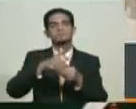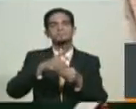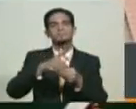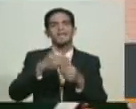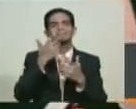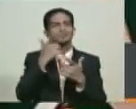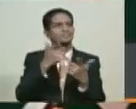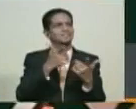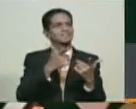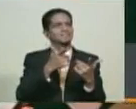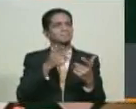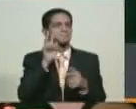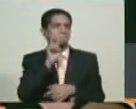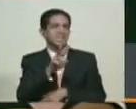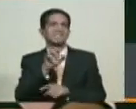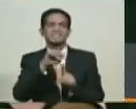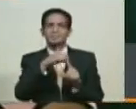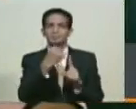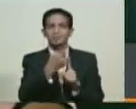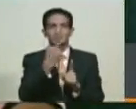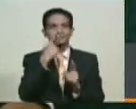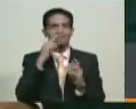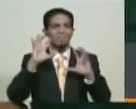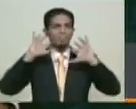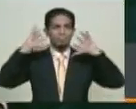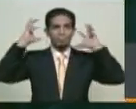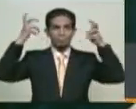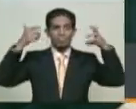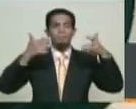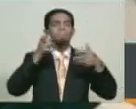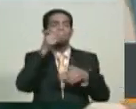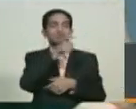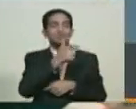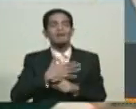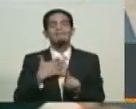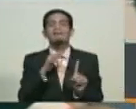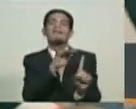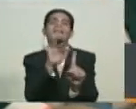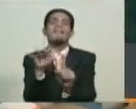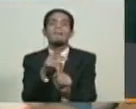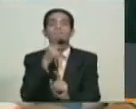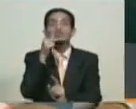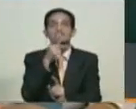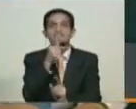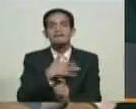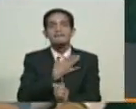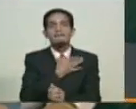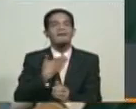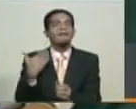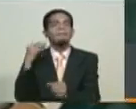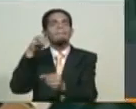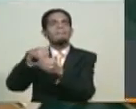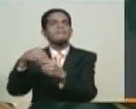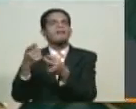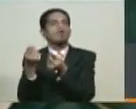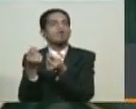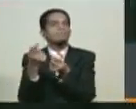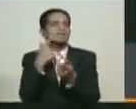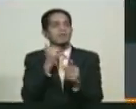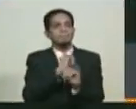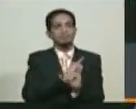locura en sectores que quieren influir la política, influyendo la economía. Bueno, ya salimos del ciclo